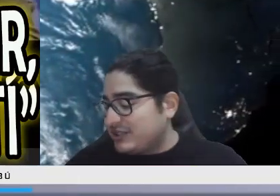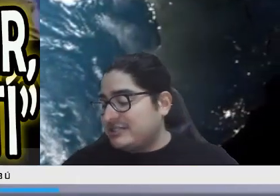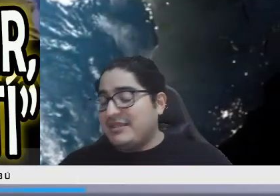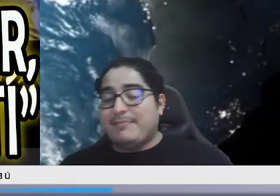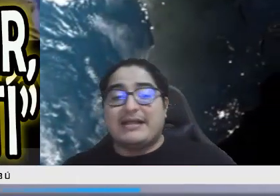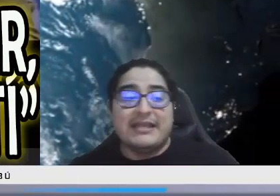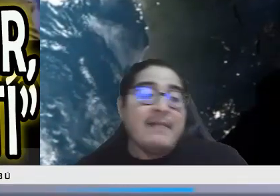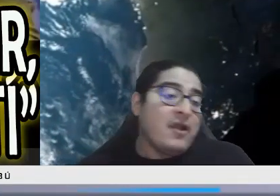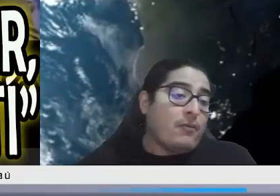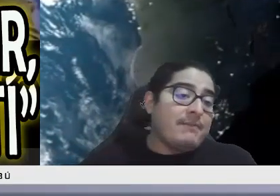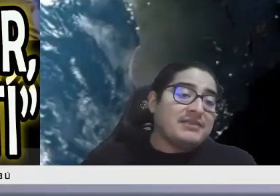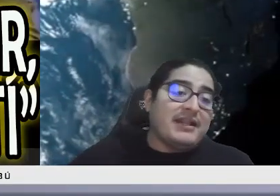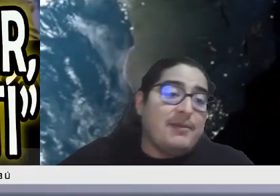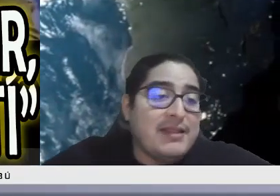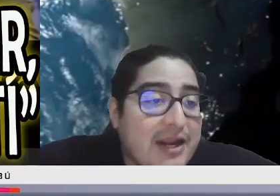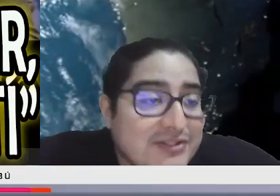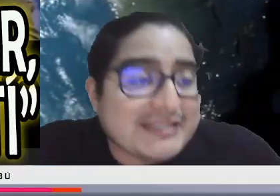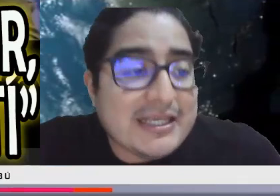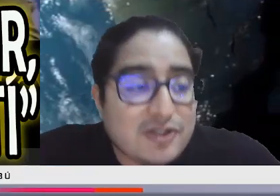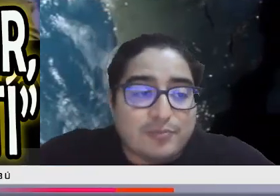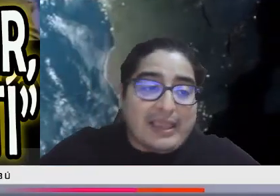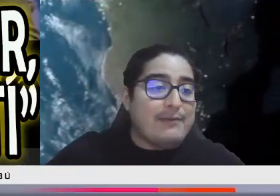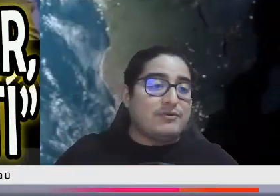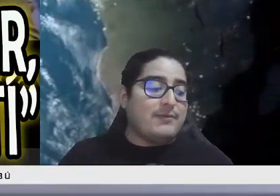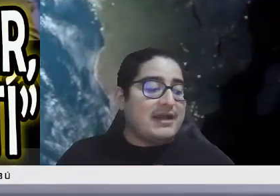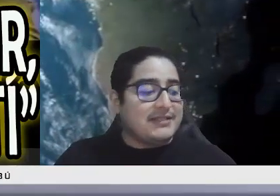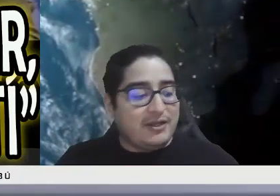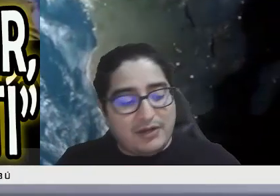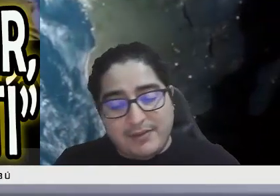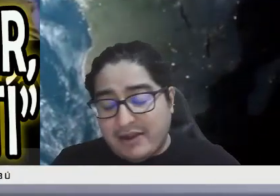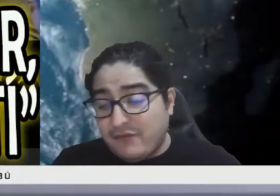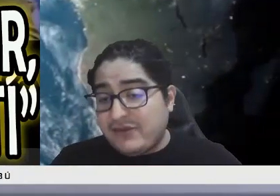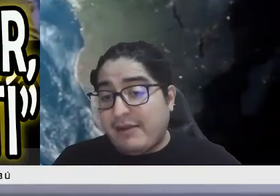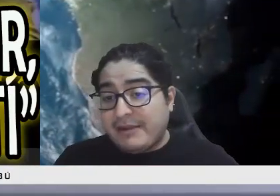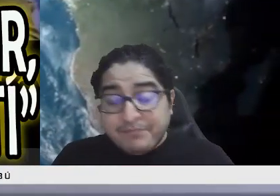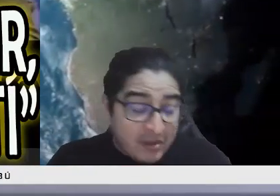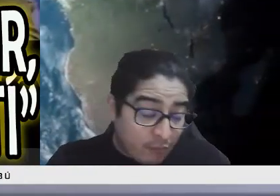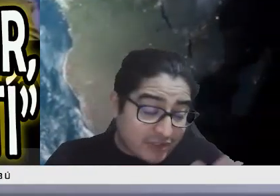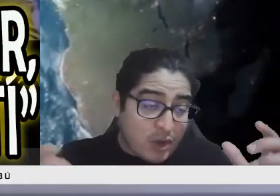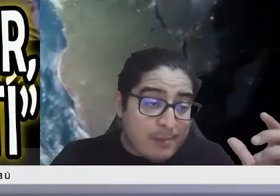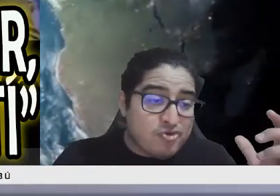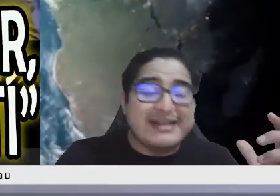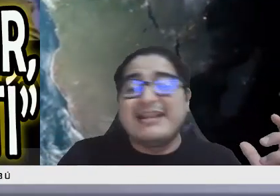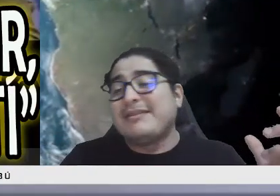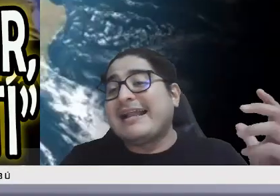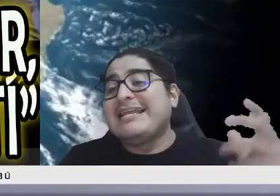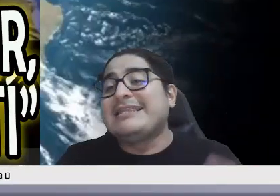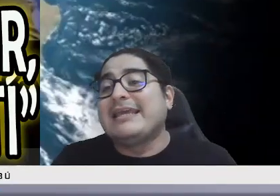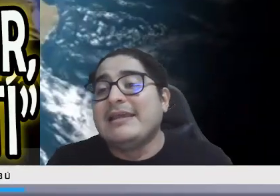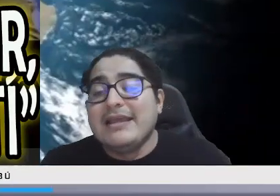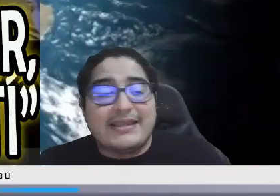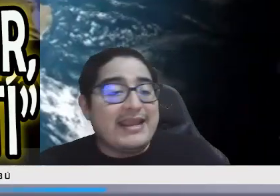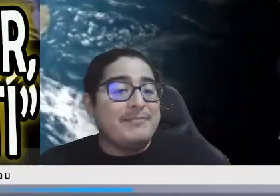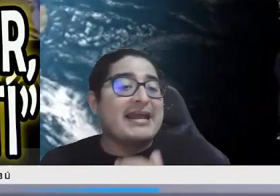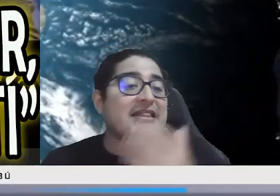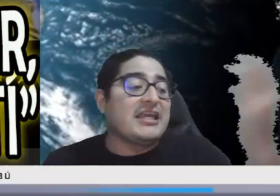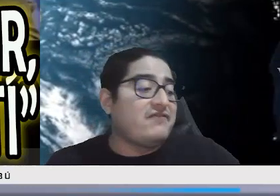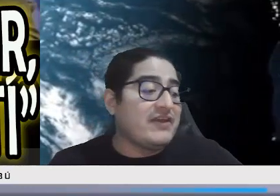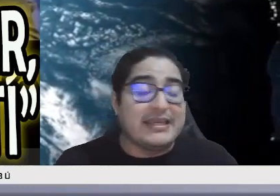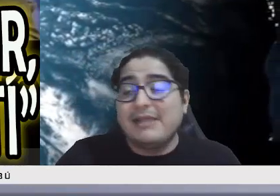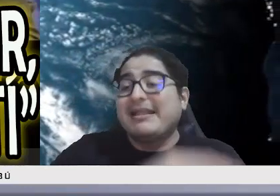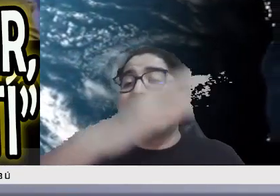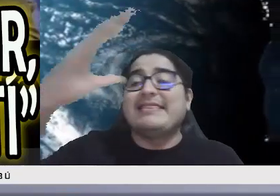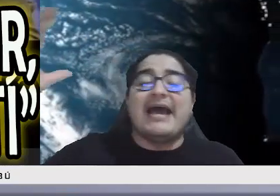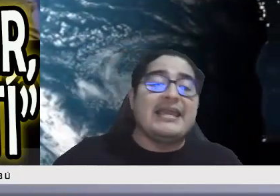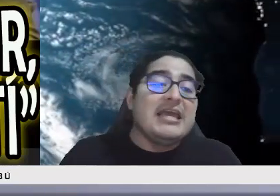pide no se les pide más obviamente eliminar los excesos porque ya vimos que van a salir con la vieja confiable por eso amlo quiere eliminar al INE quiere eliminar al